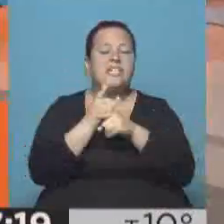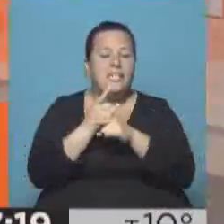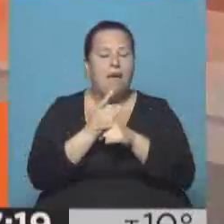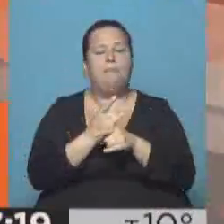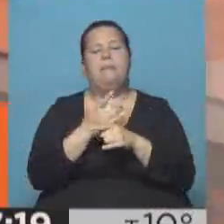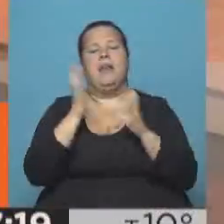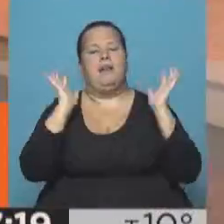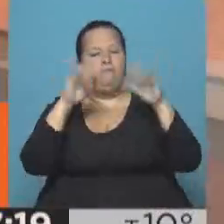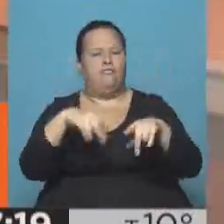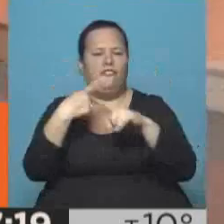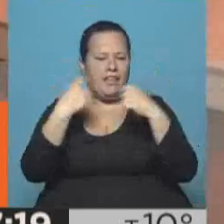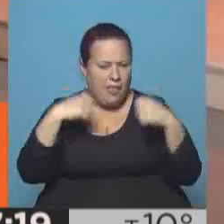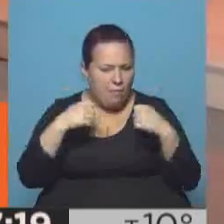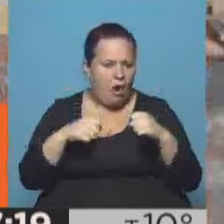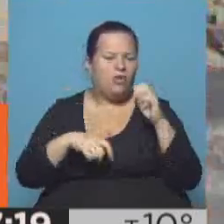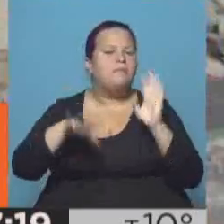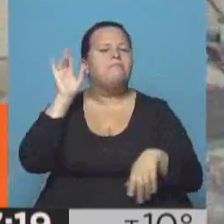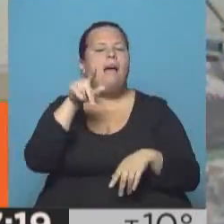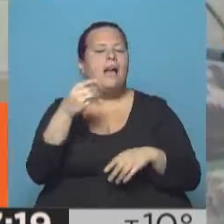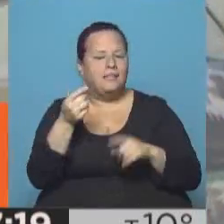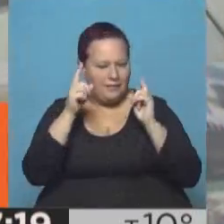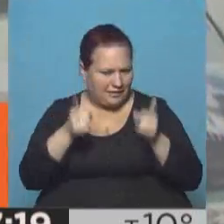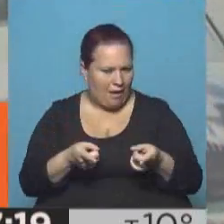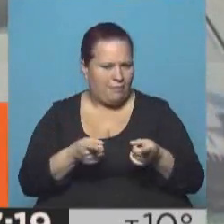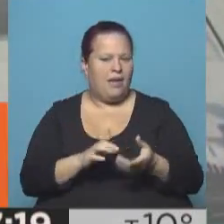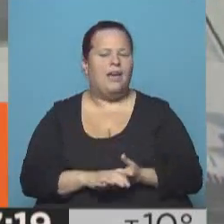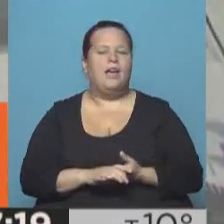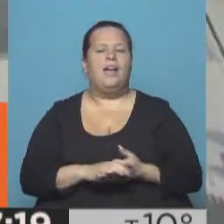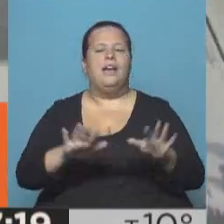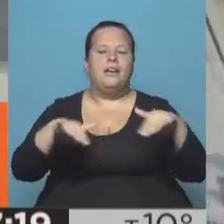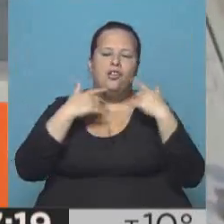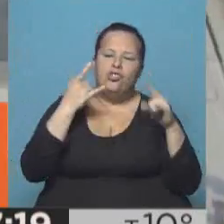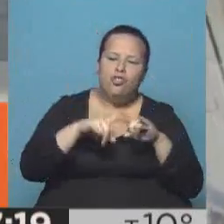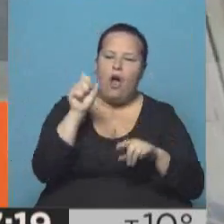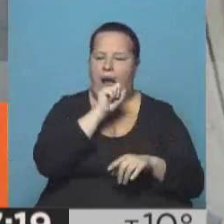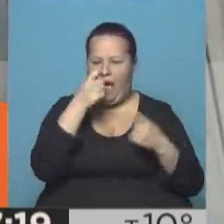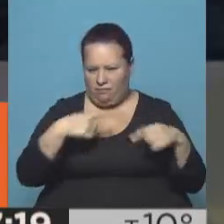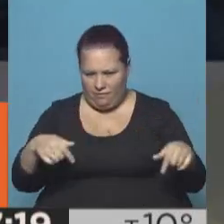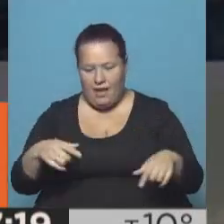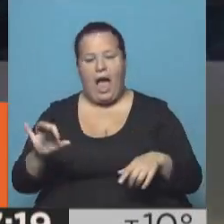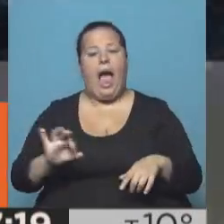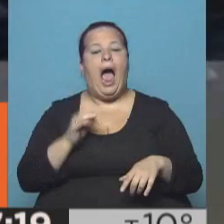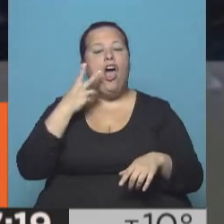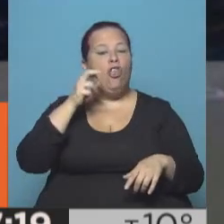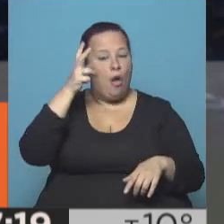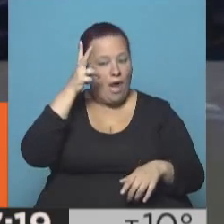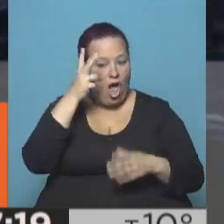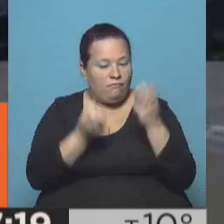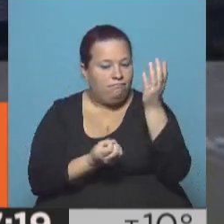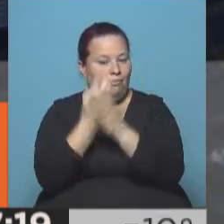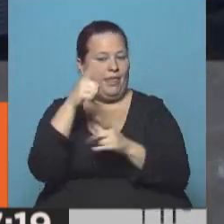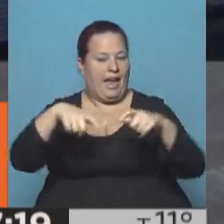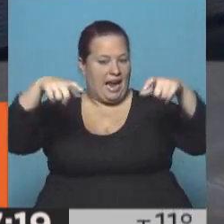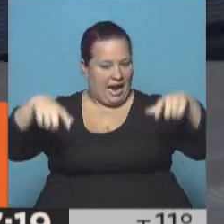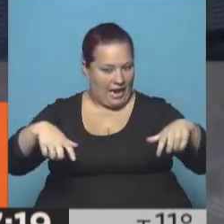de albergar eventos deportivos, por lo general también recibe espectáculos musicales. En el año 2008 se creó